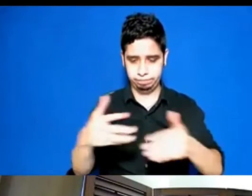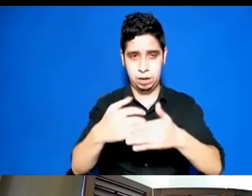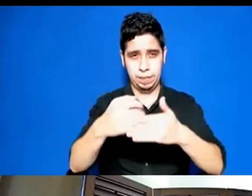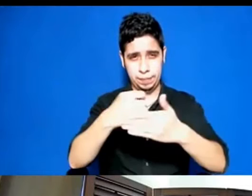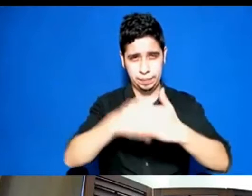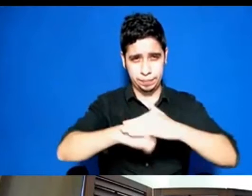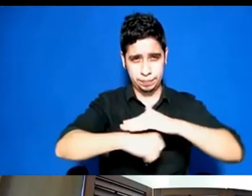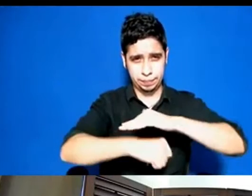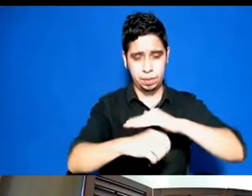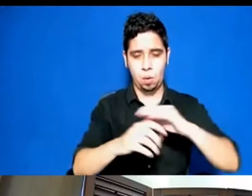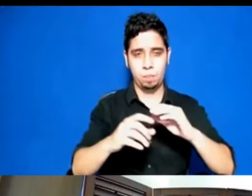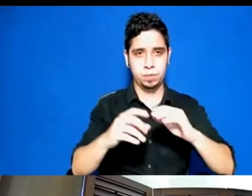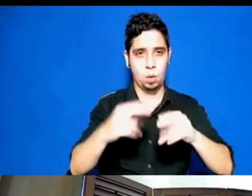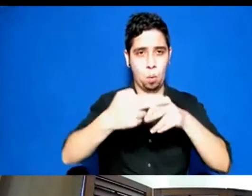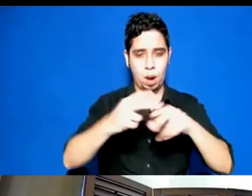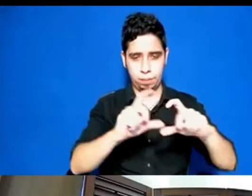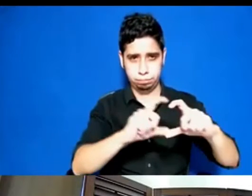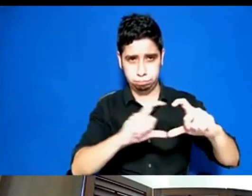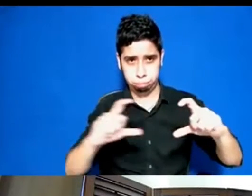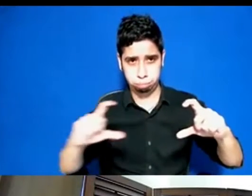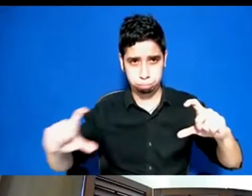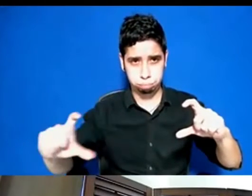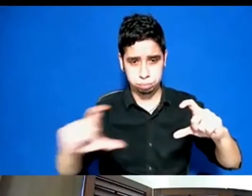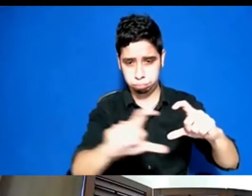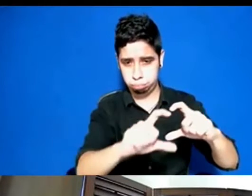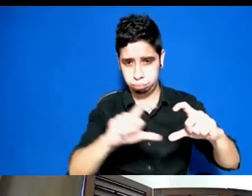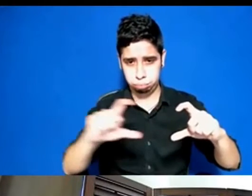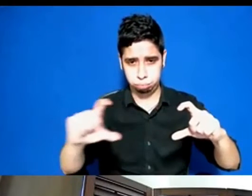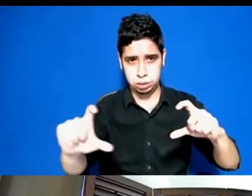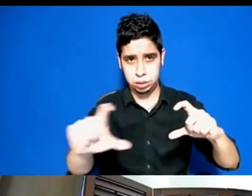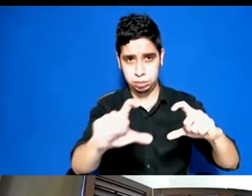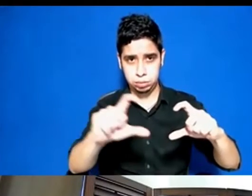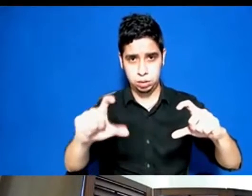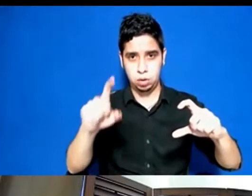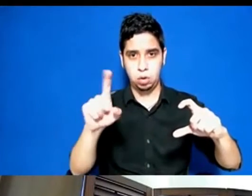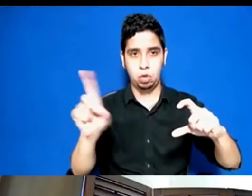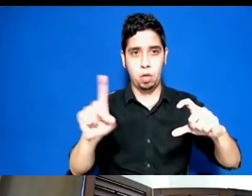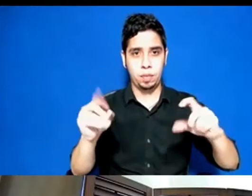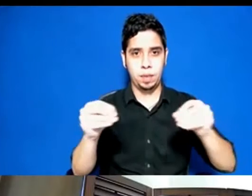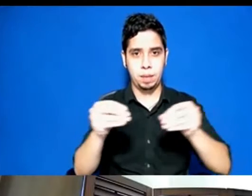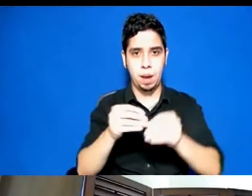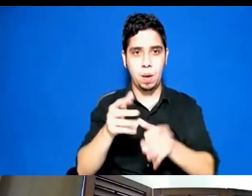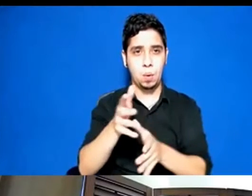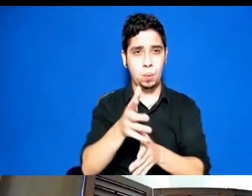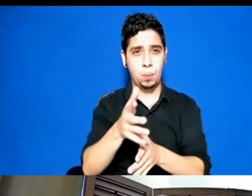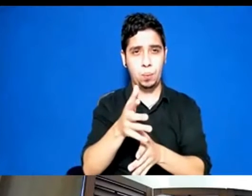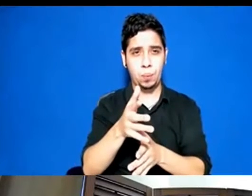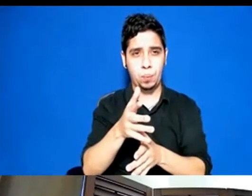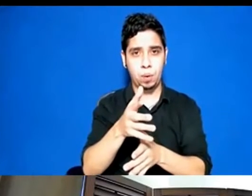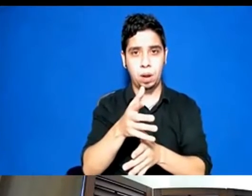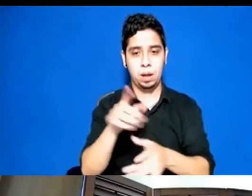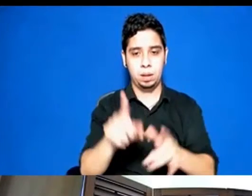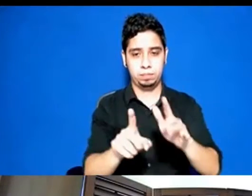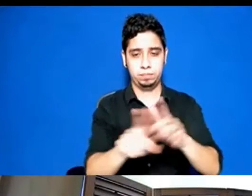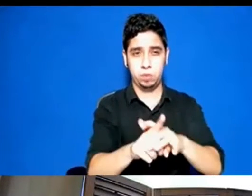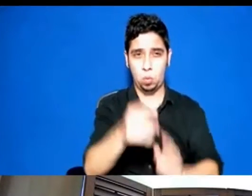distintas capas, y donde está más fresco el nido, ahí salen machos, los tinglares.